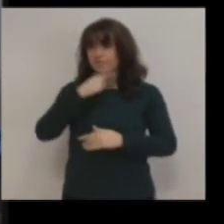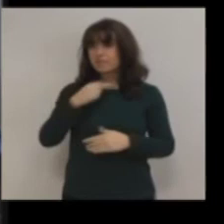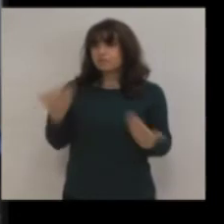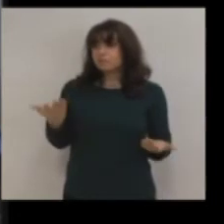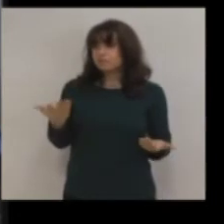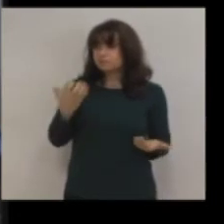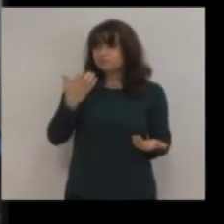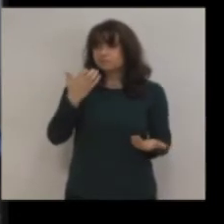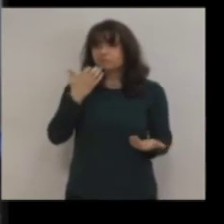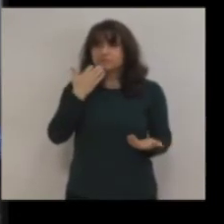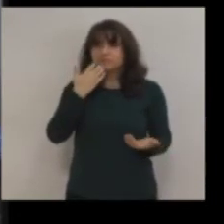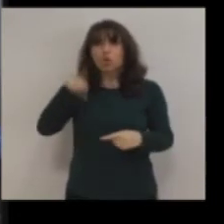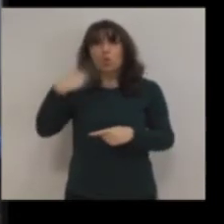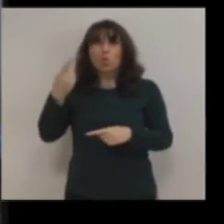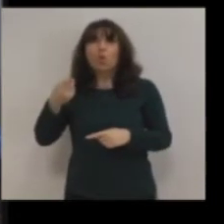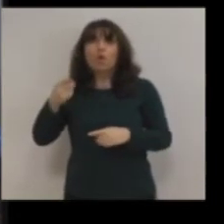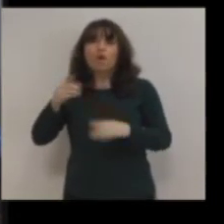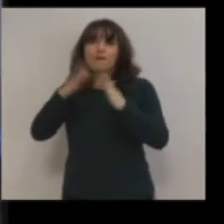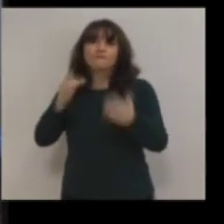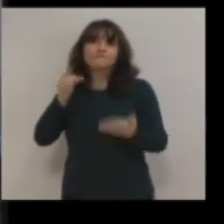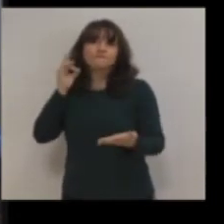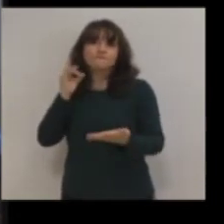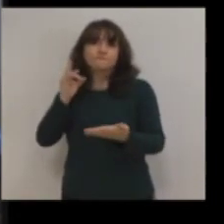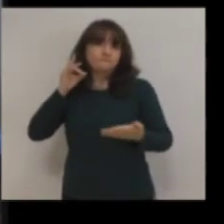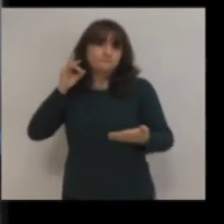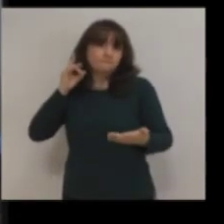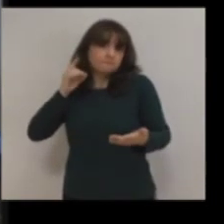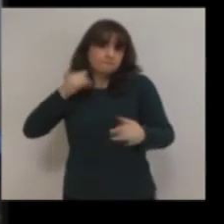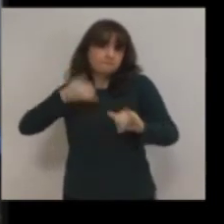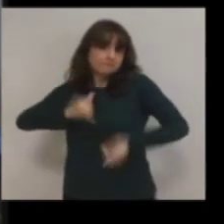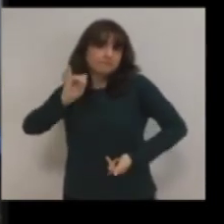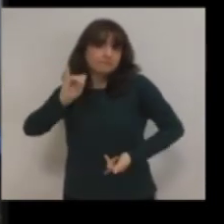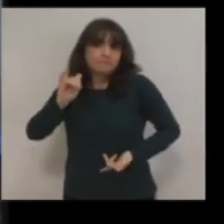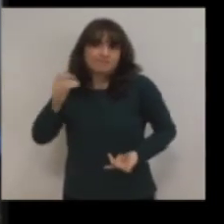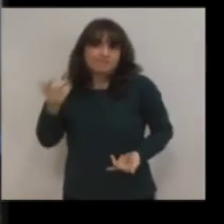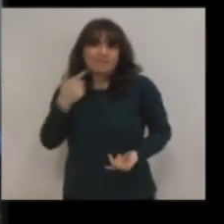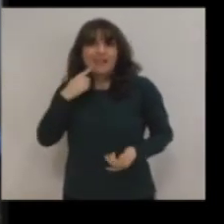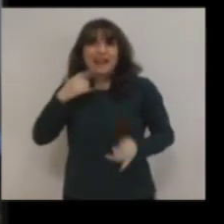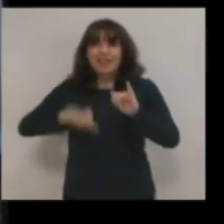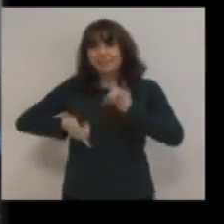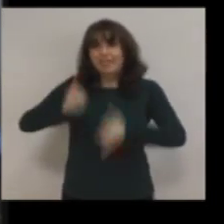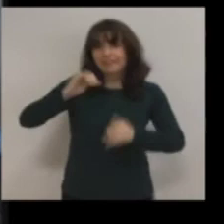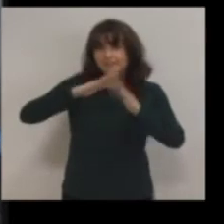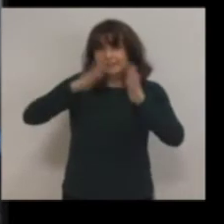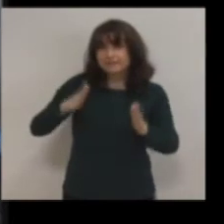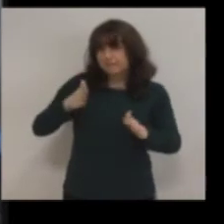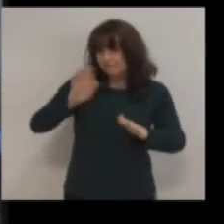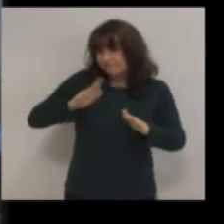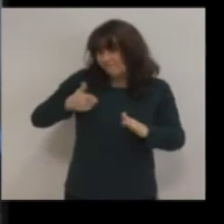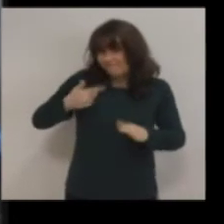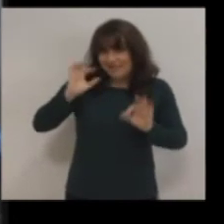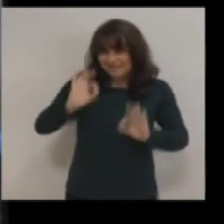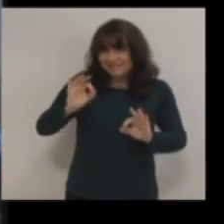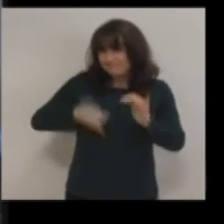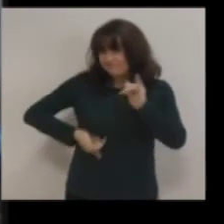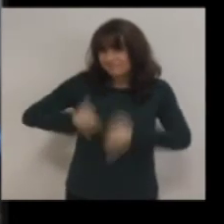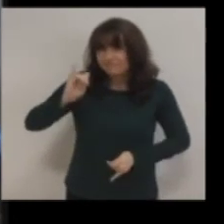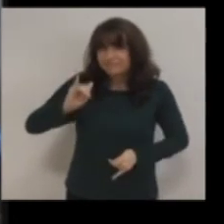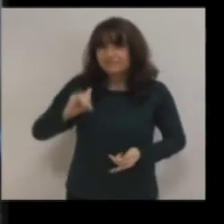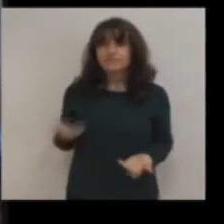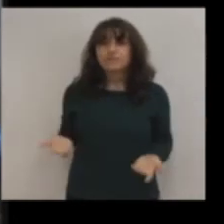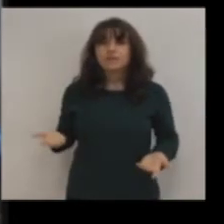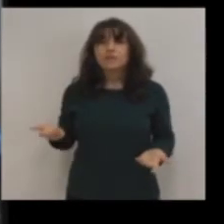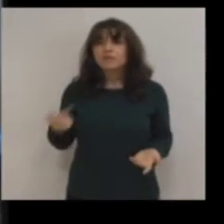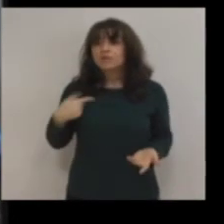vayan a lanzar del piso, que además es que la palabra lanzar suena directamente a eso, que te van a lanzar a la calle. Todo ese